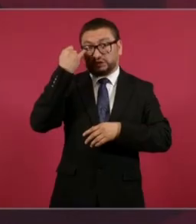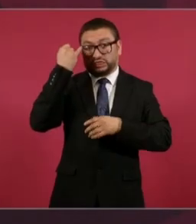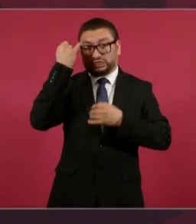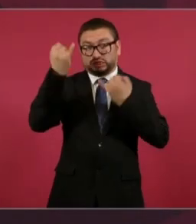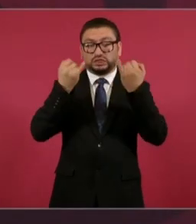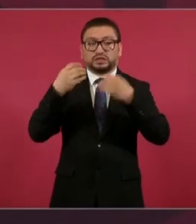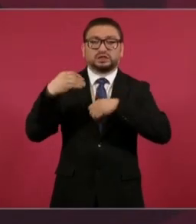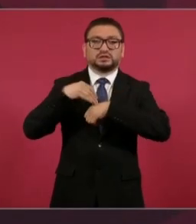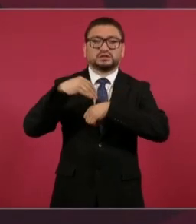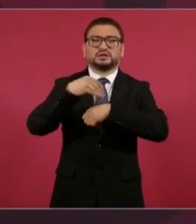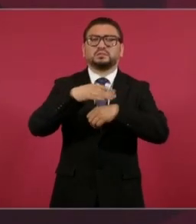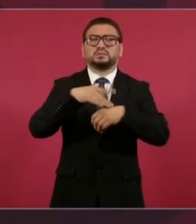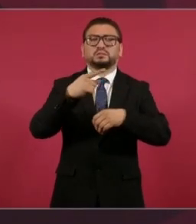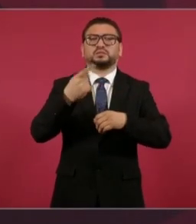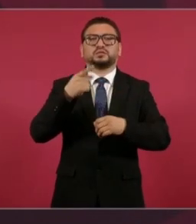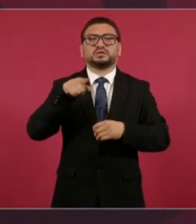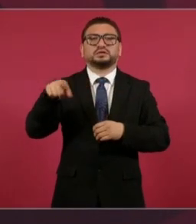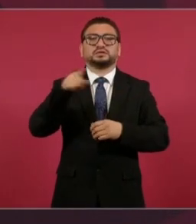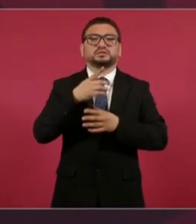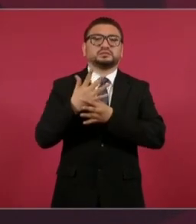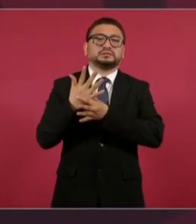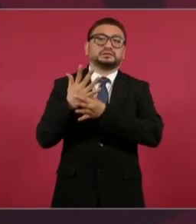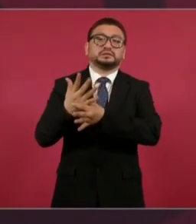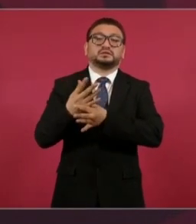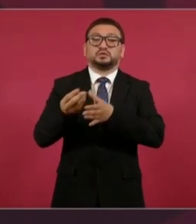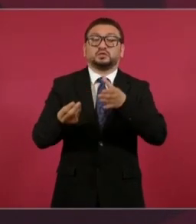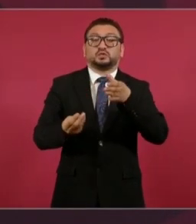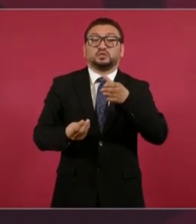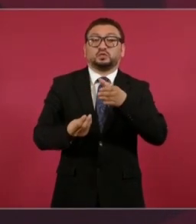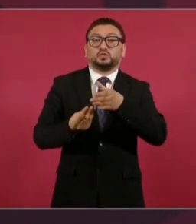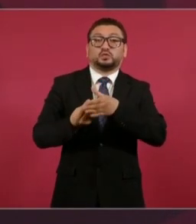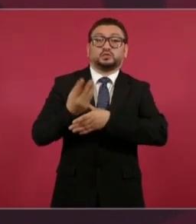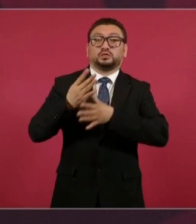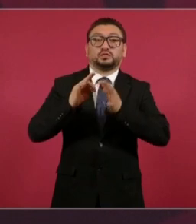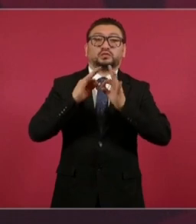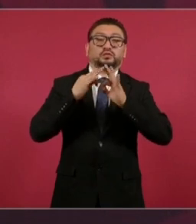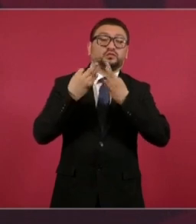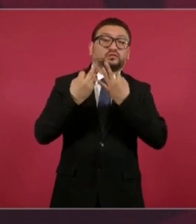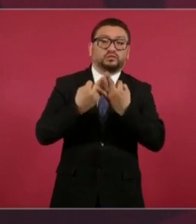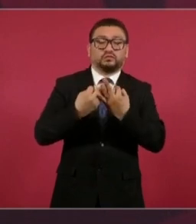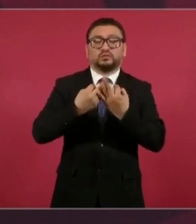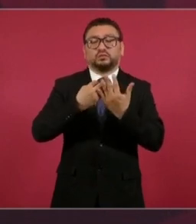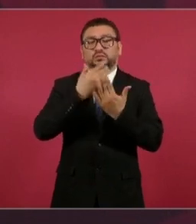con las llamadas nuevas políticas públicas